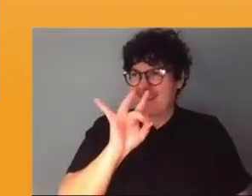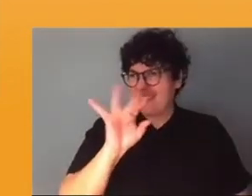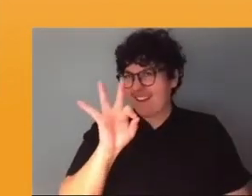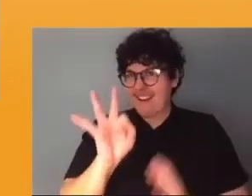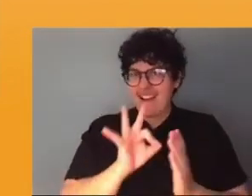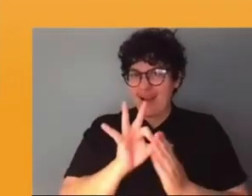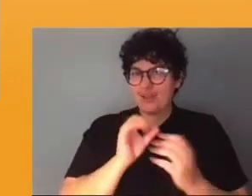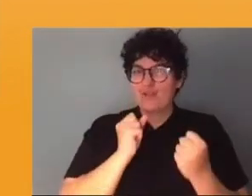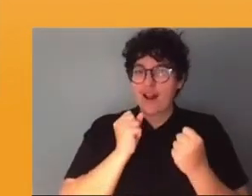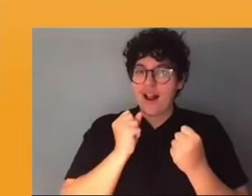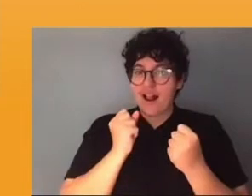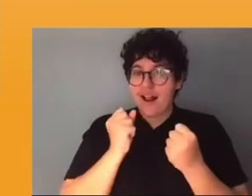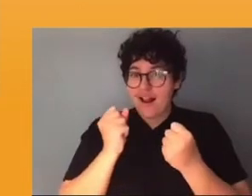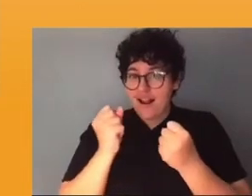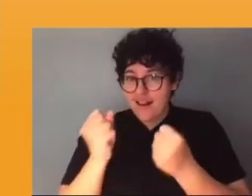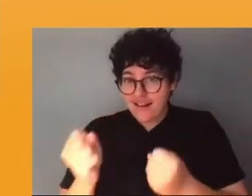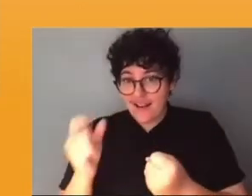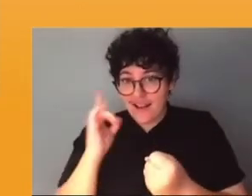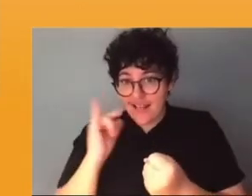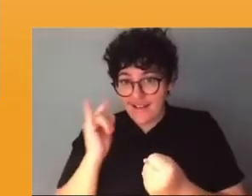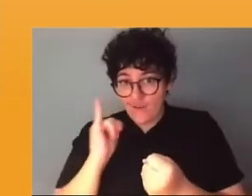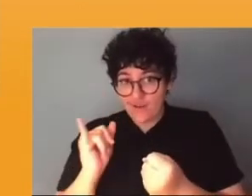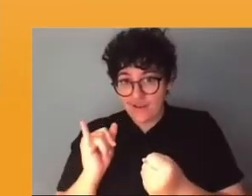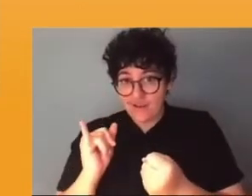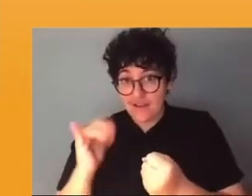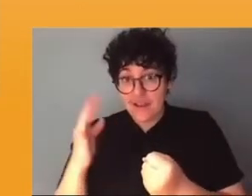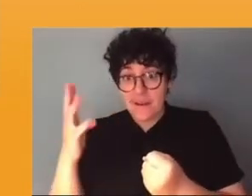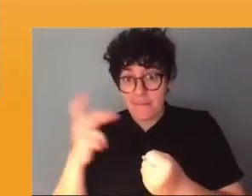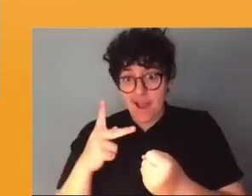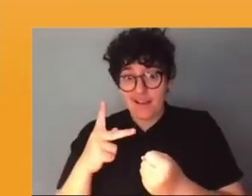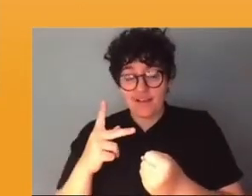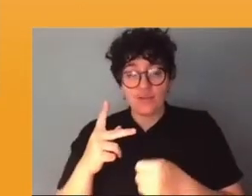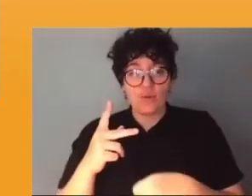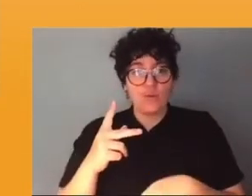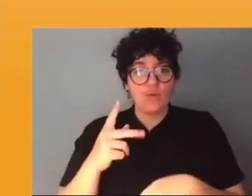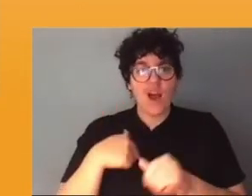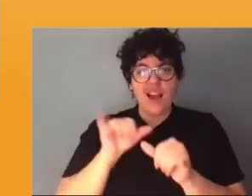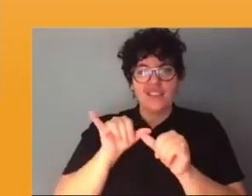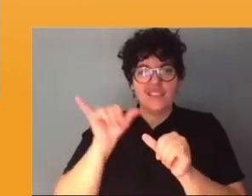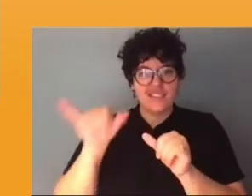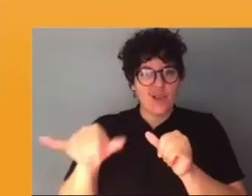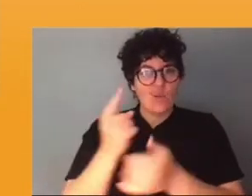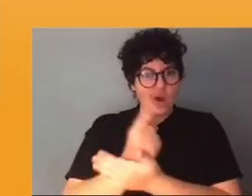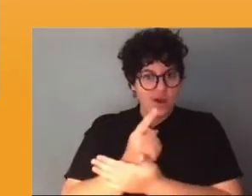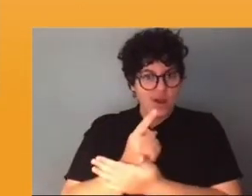y regresando todo el tiempo en California, me quedé una semana entera.